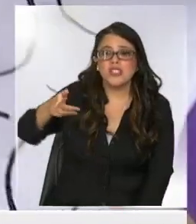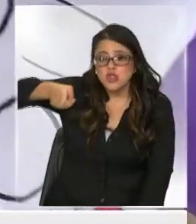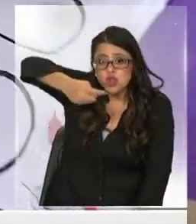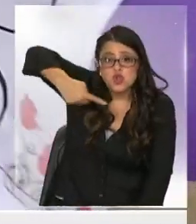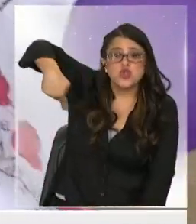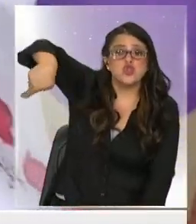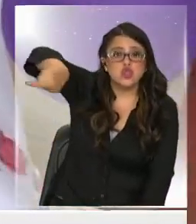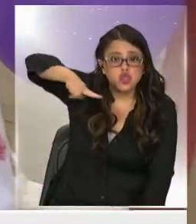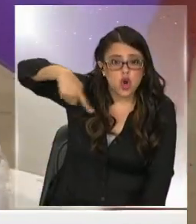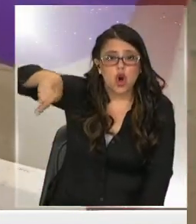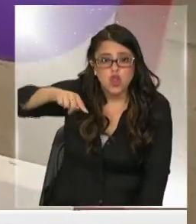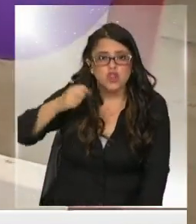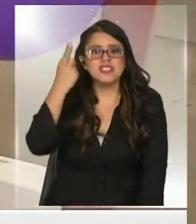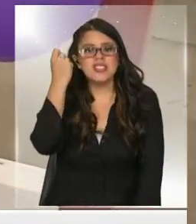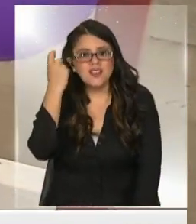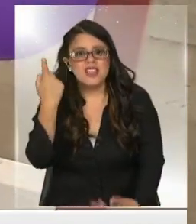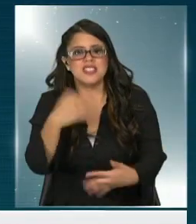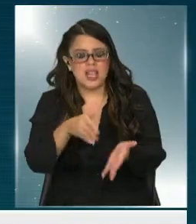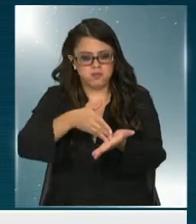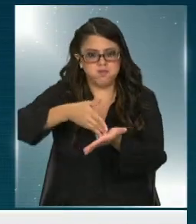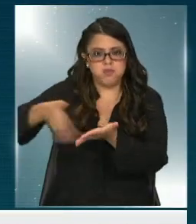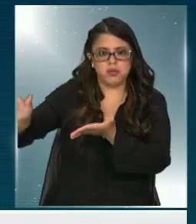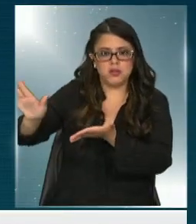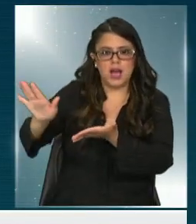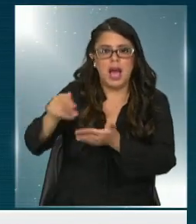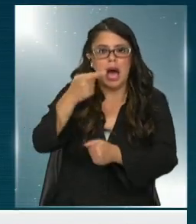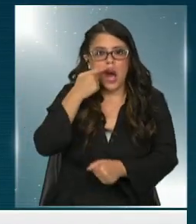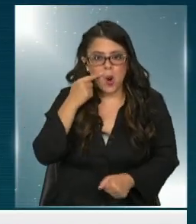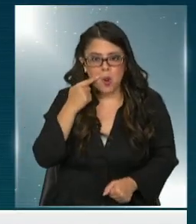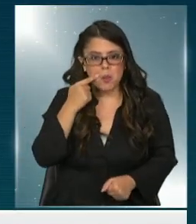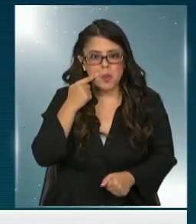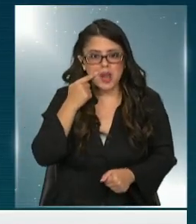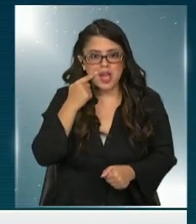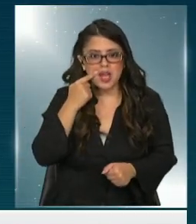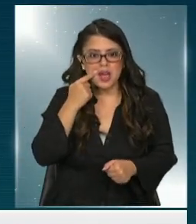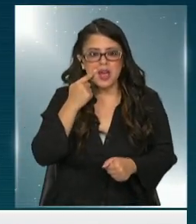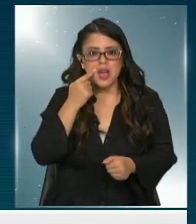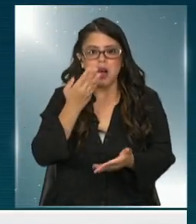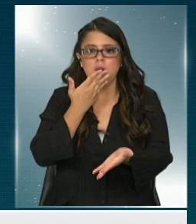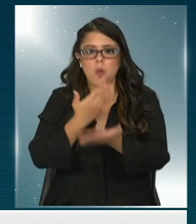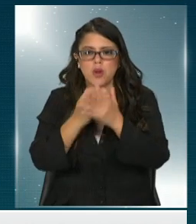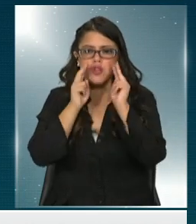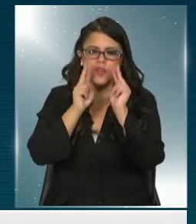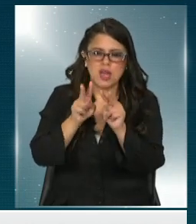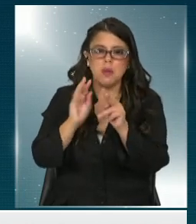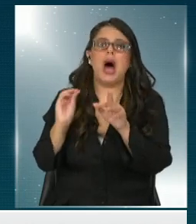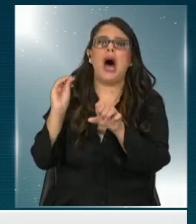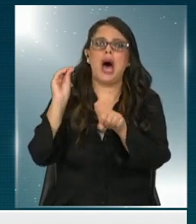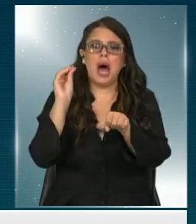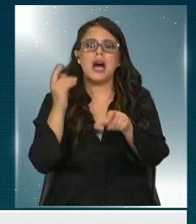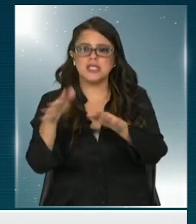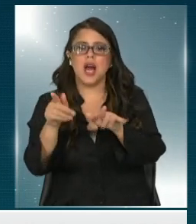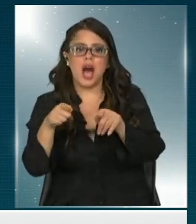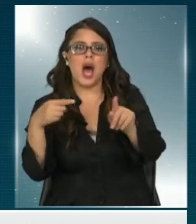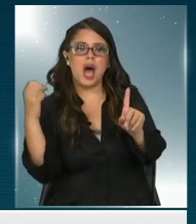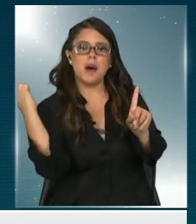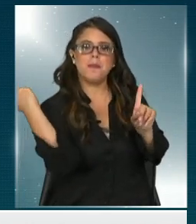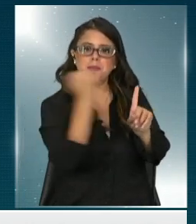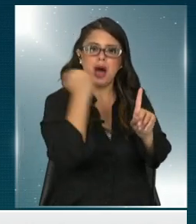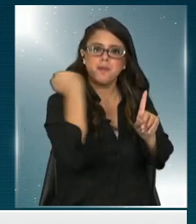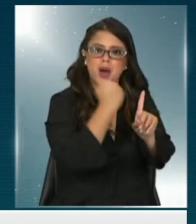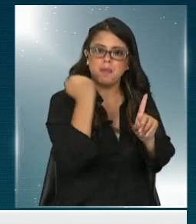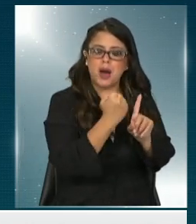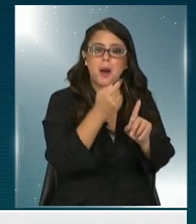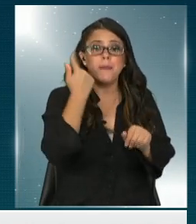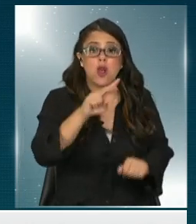incluso expulsaron al sujeto de la población varias veces al advertir que había agredido a Elsa. La del